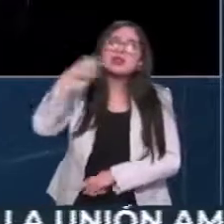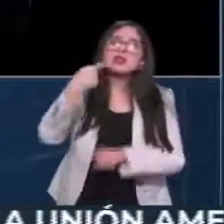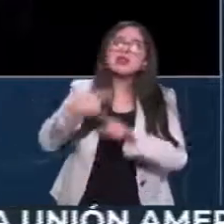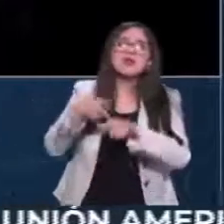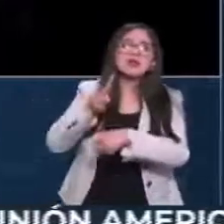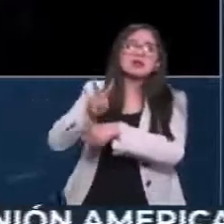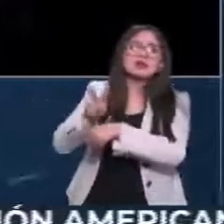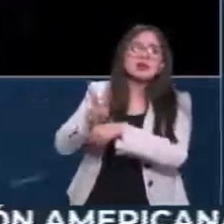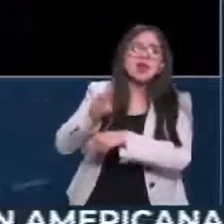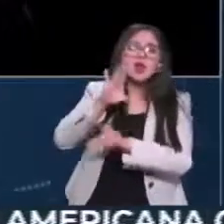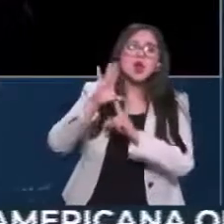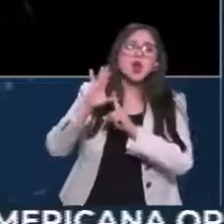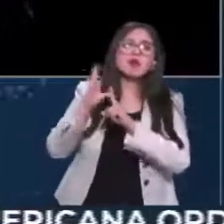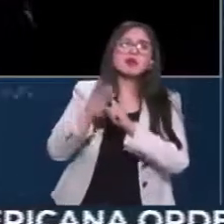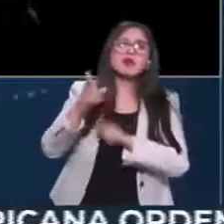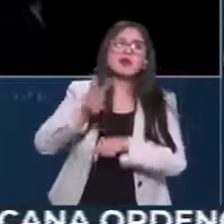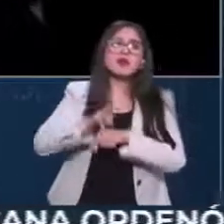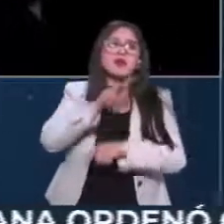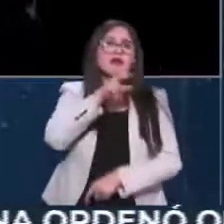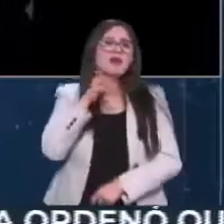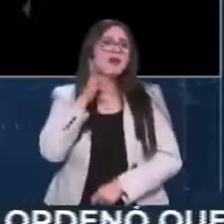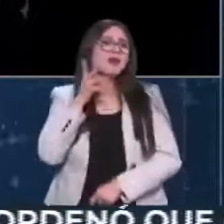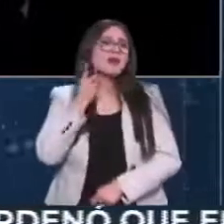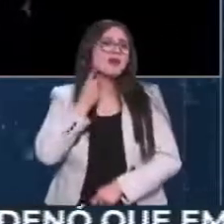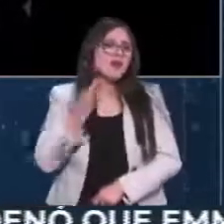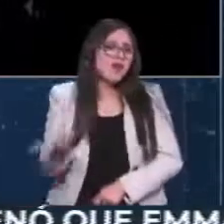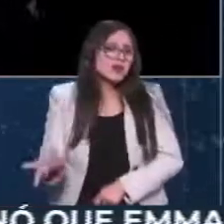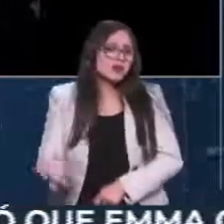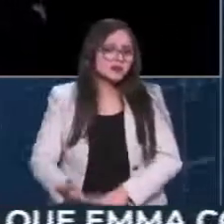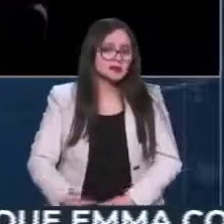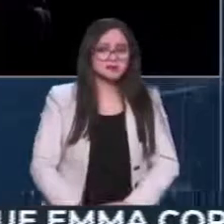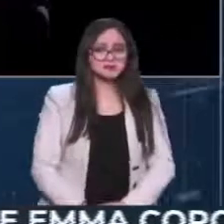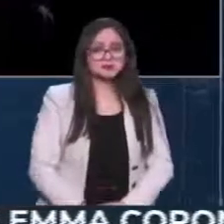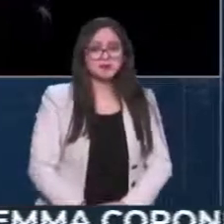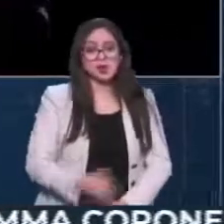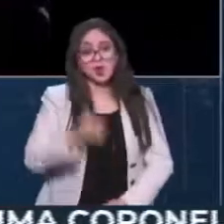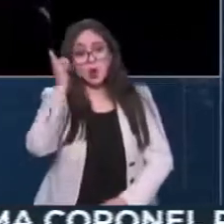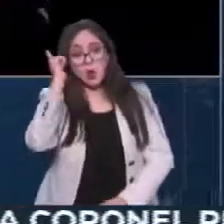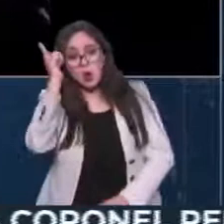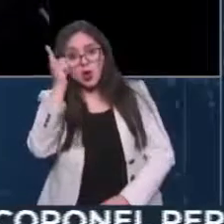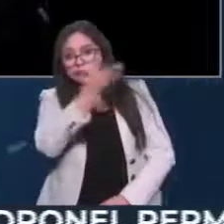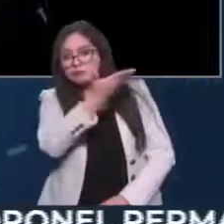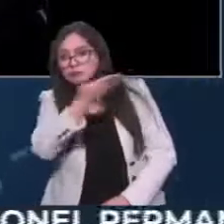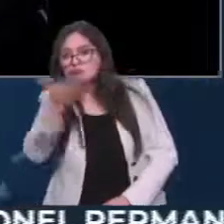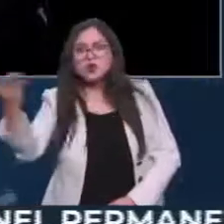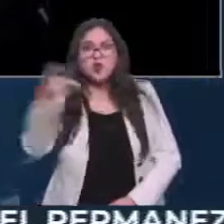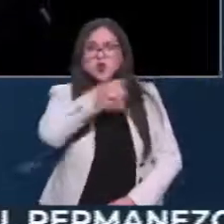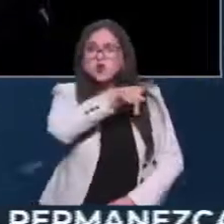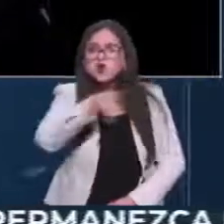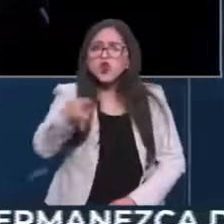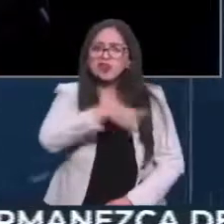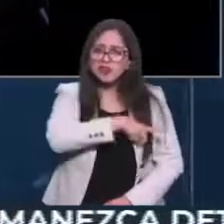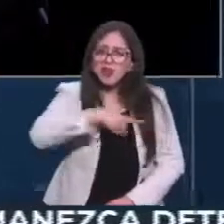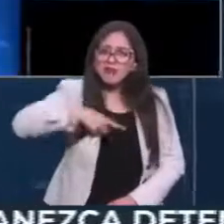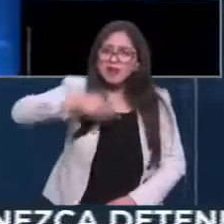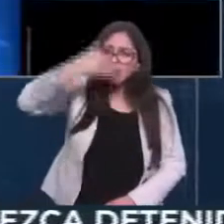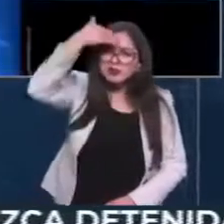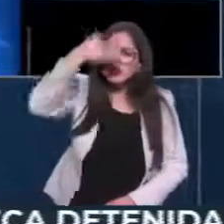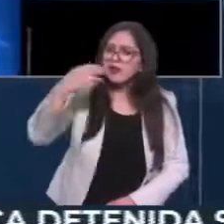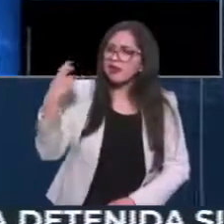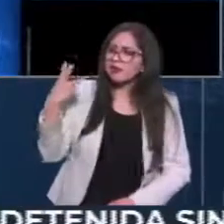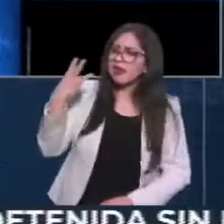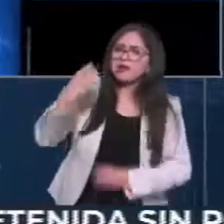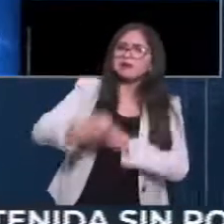Vigilancia de la Cámara de Diputados. Y que ojalá nos dieran, creo que tenemos obligación todos de conocer en 3 años